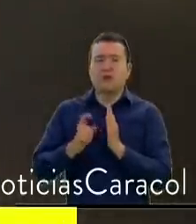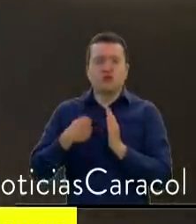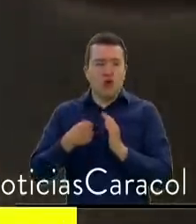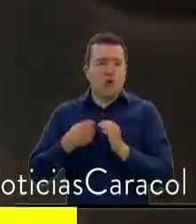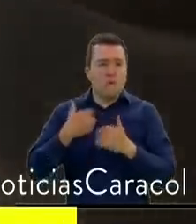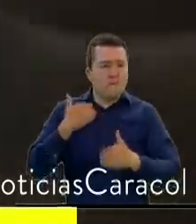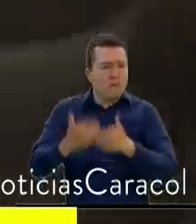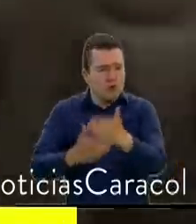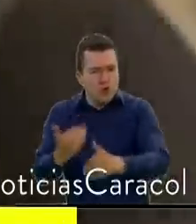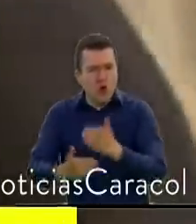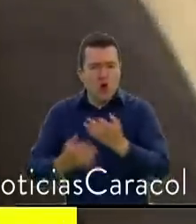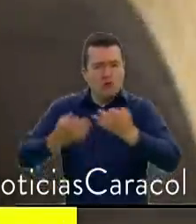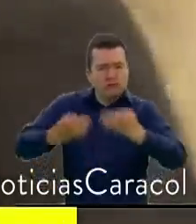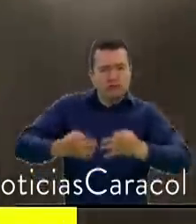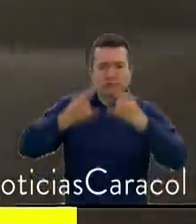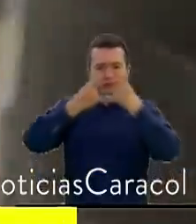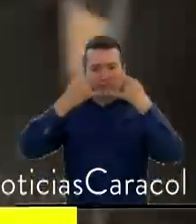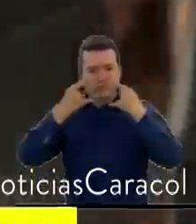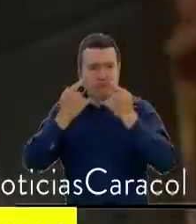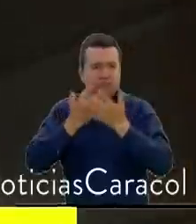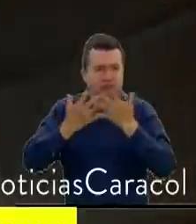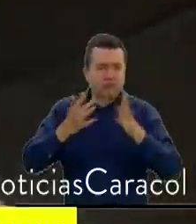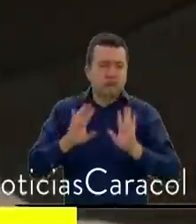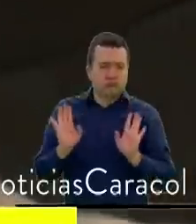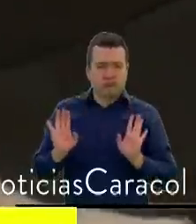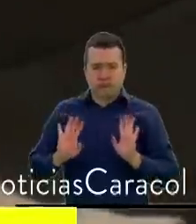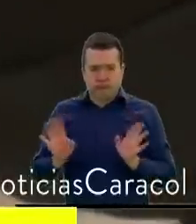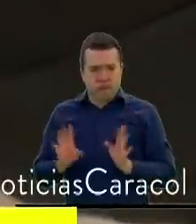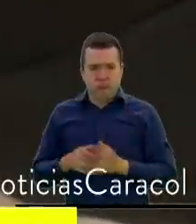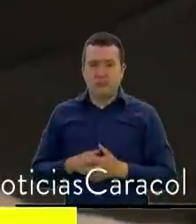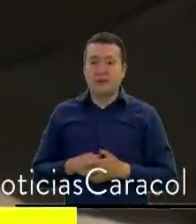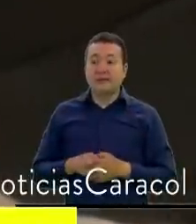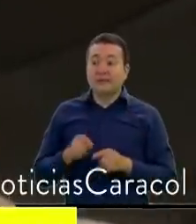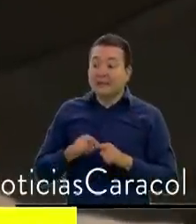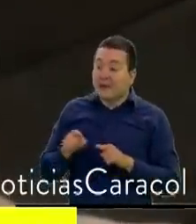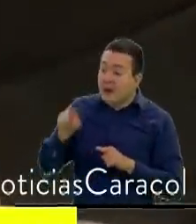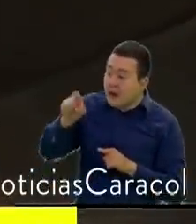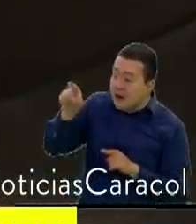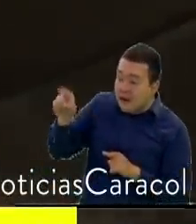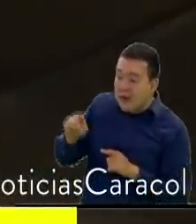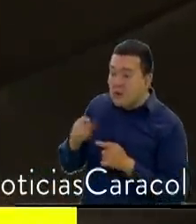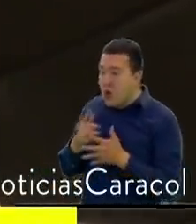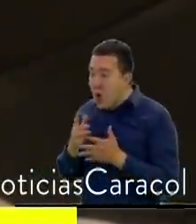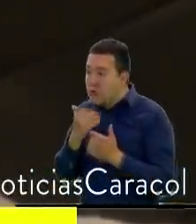bioseguridad. Entre cada pasajero hay una silla de diferencia.